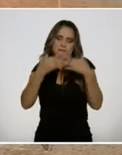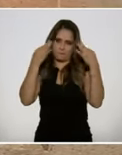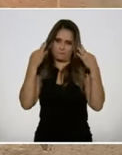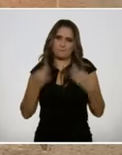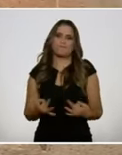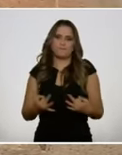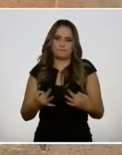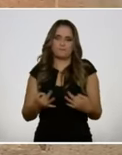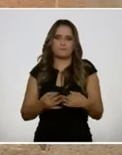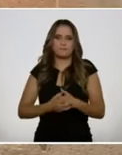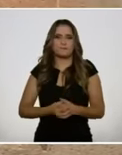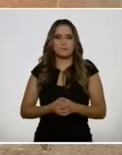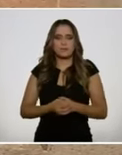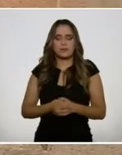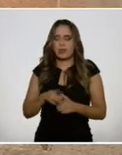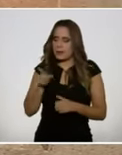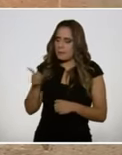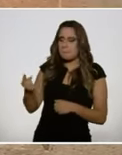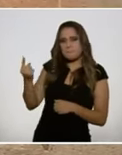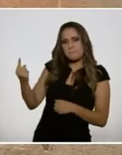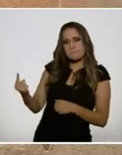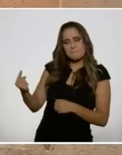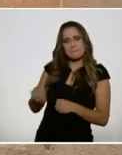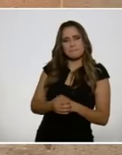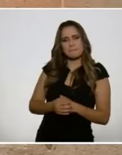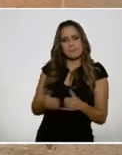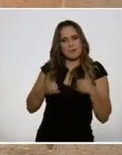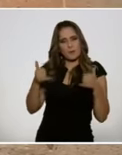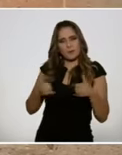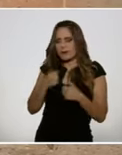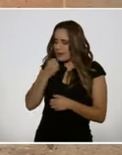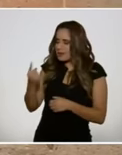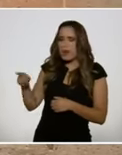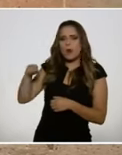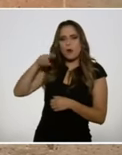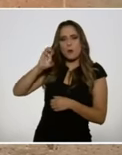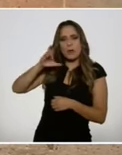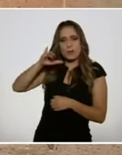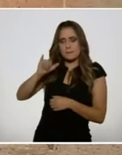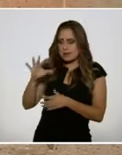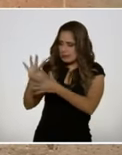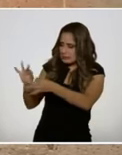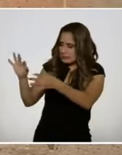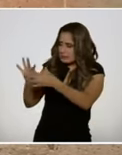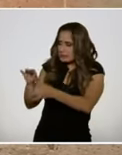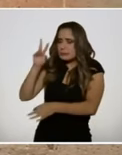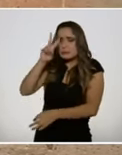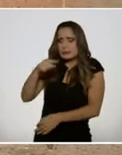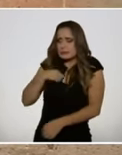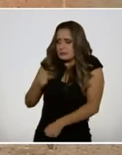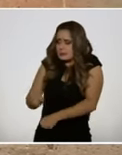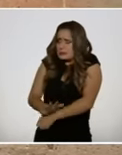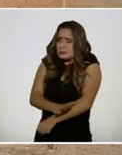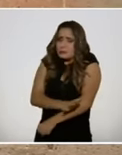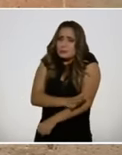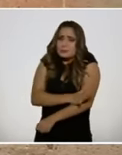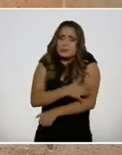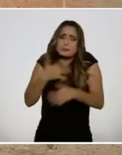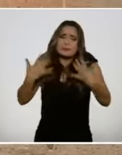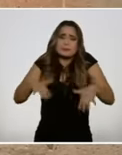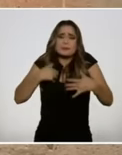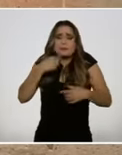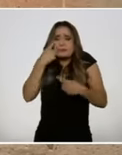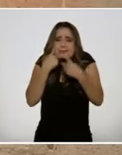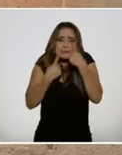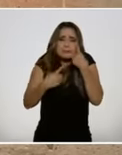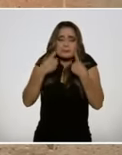el mensaje que nos dio esta pequeñita Mercedes Noemí fue muy emotivo para mí, nos sacó las